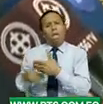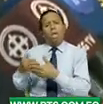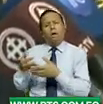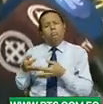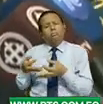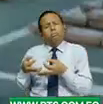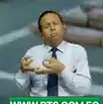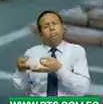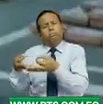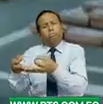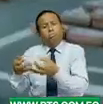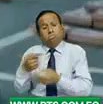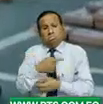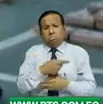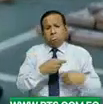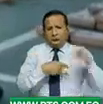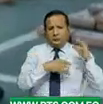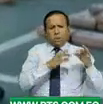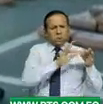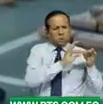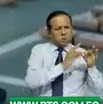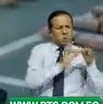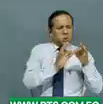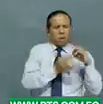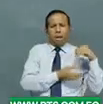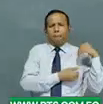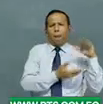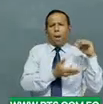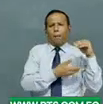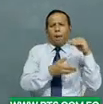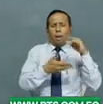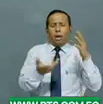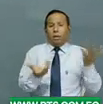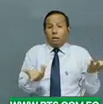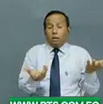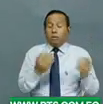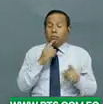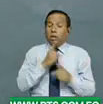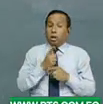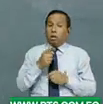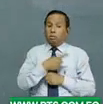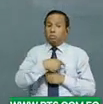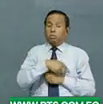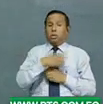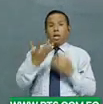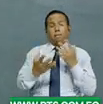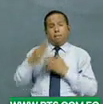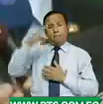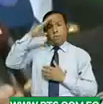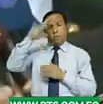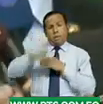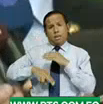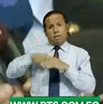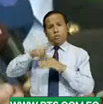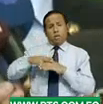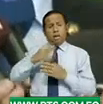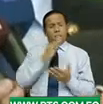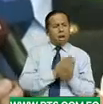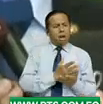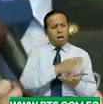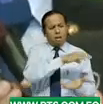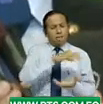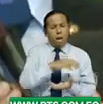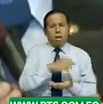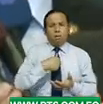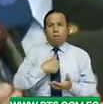ese proceso. En muchos casos viéndose infructuoso el trabajo efectuado por la Policía Nacional. Que si es que nosotros